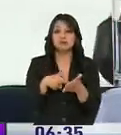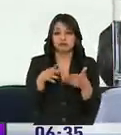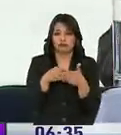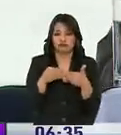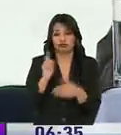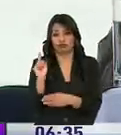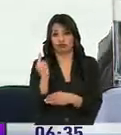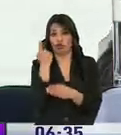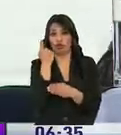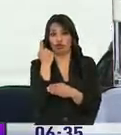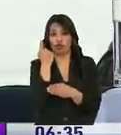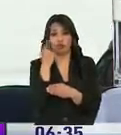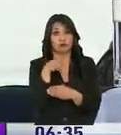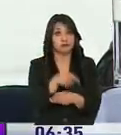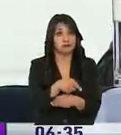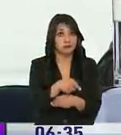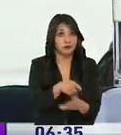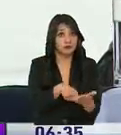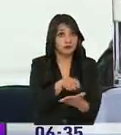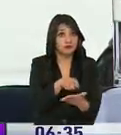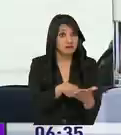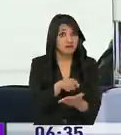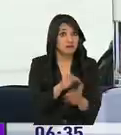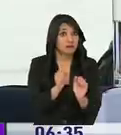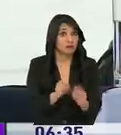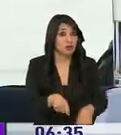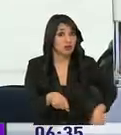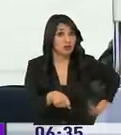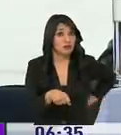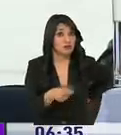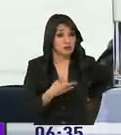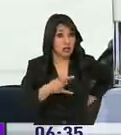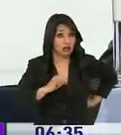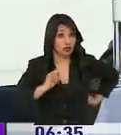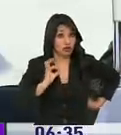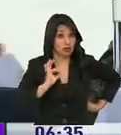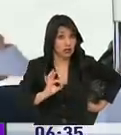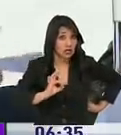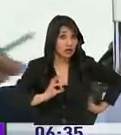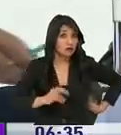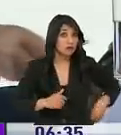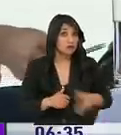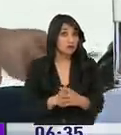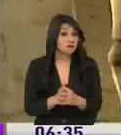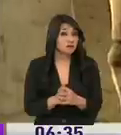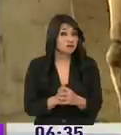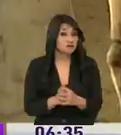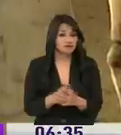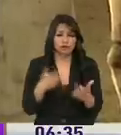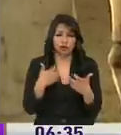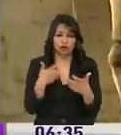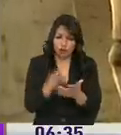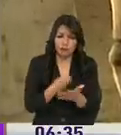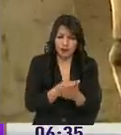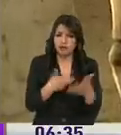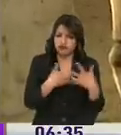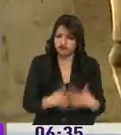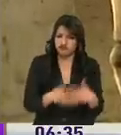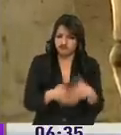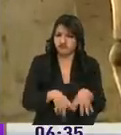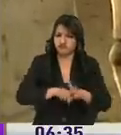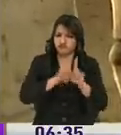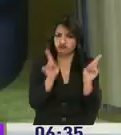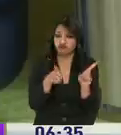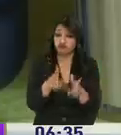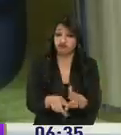con la firma. Ustedes podrán adquirir tecnología y comprar la maquinaria. Créditos que también serán destinados